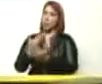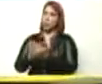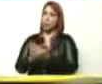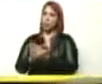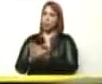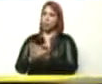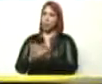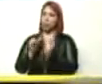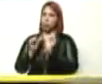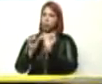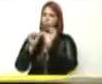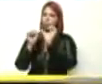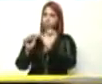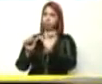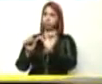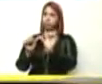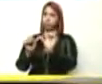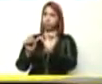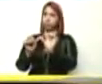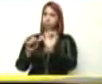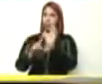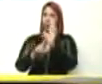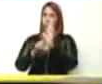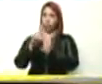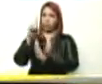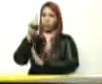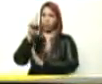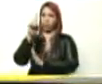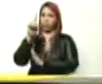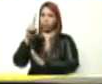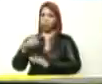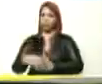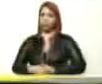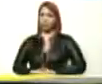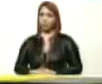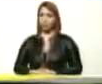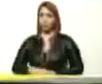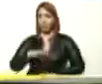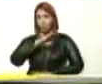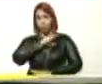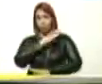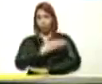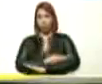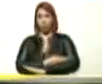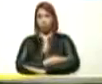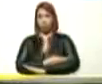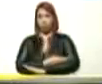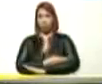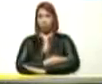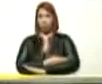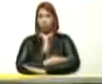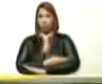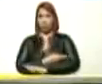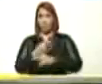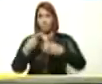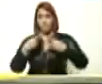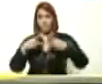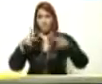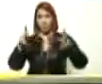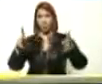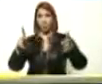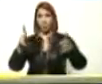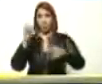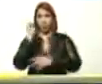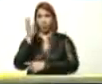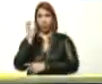continuidad en el desarrollo de este poder público del